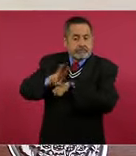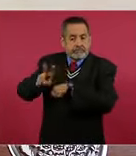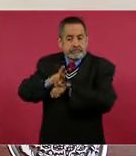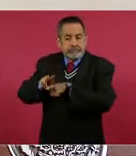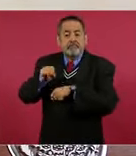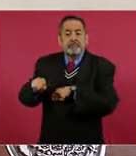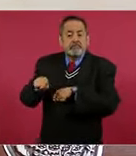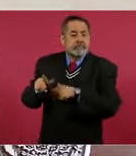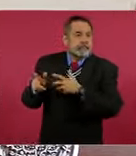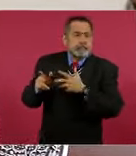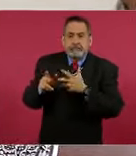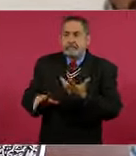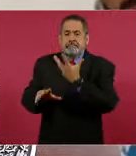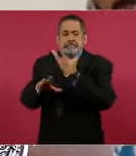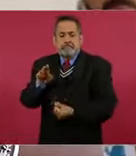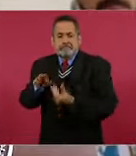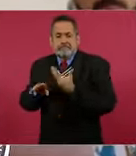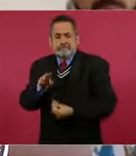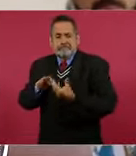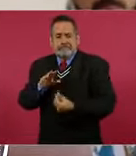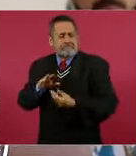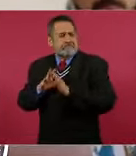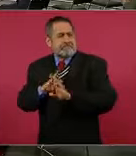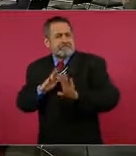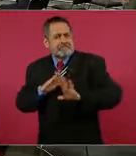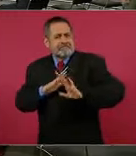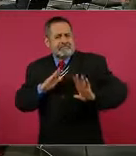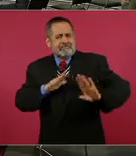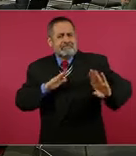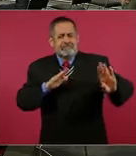venezolanos salieran de Venezuela,